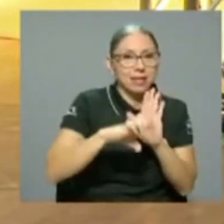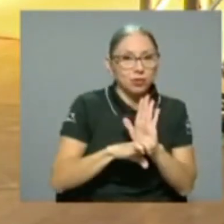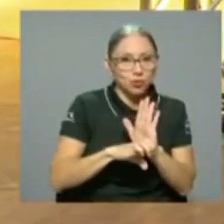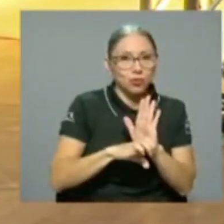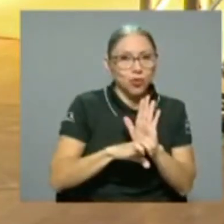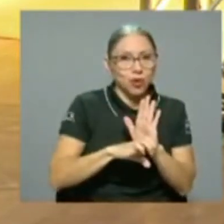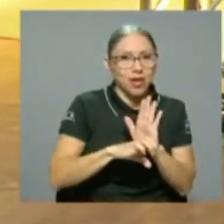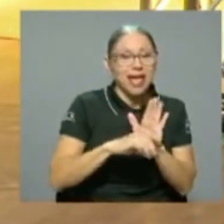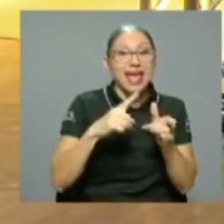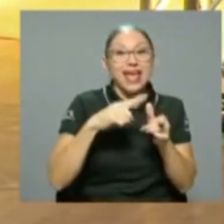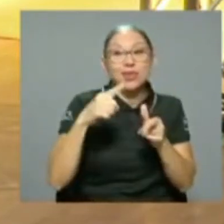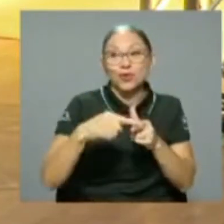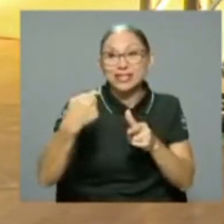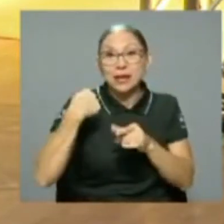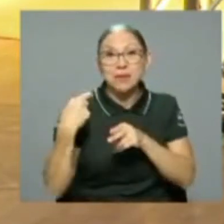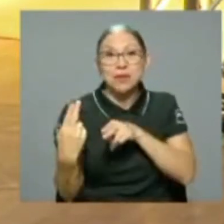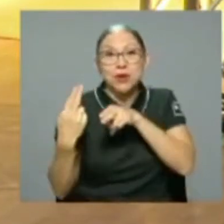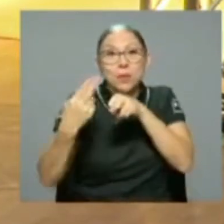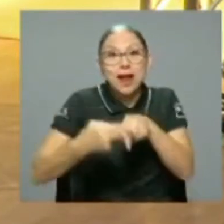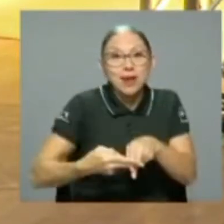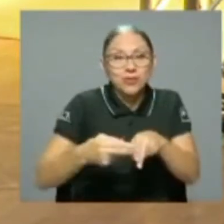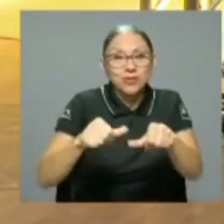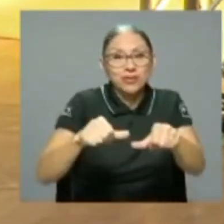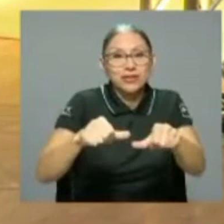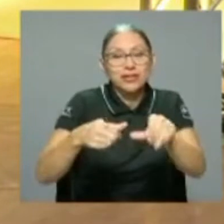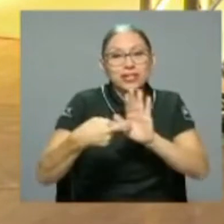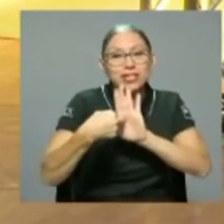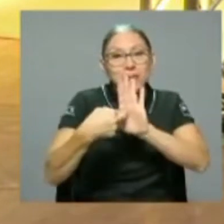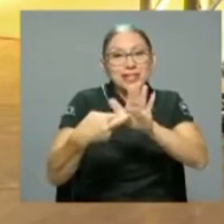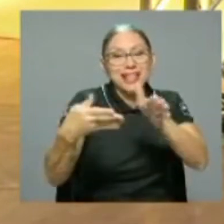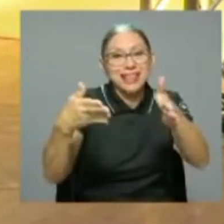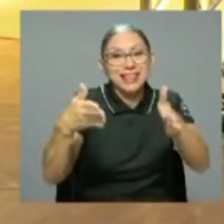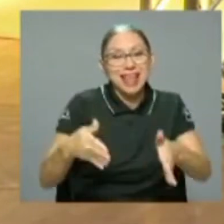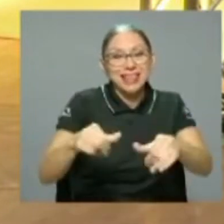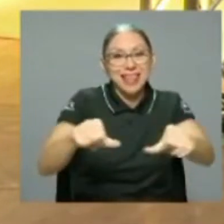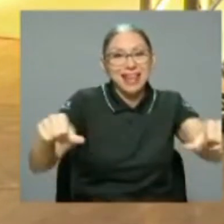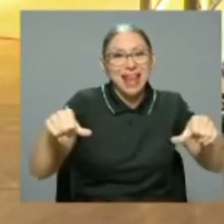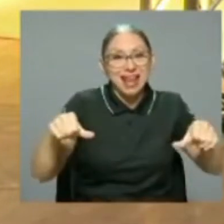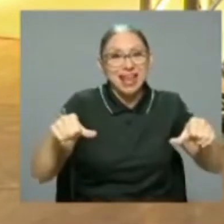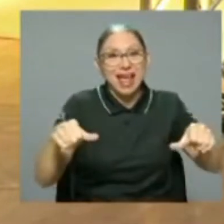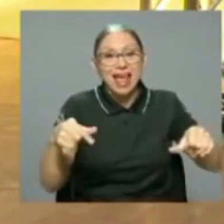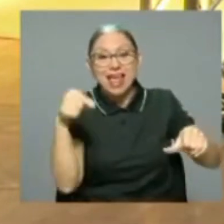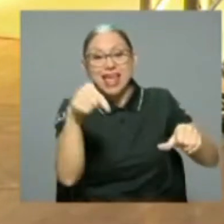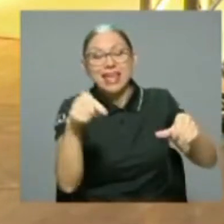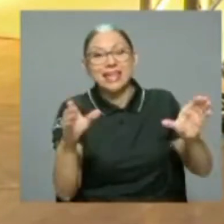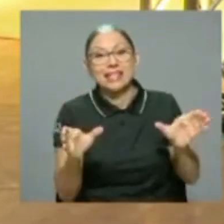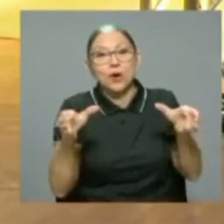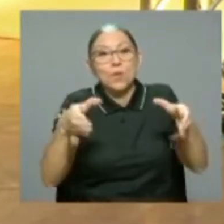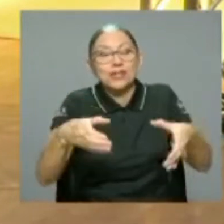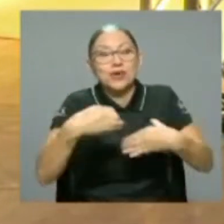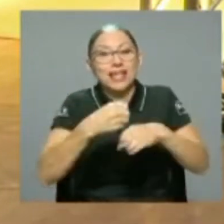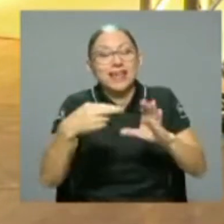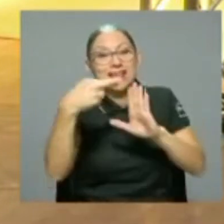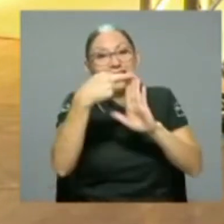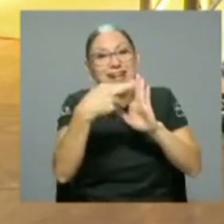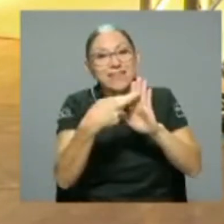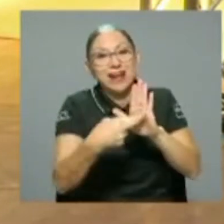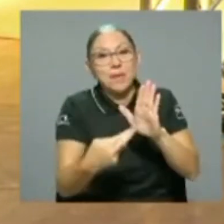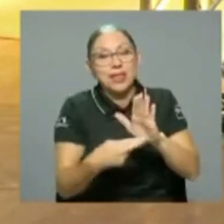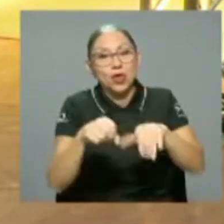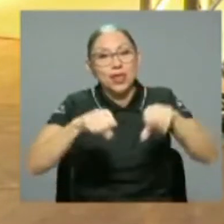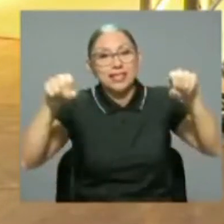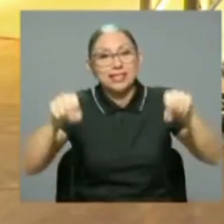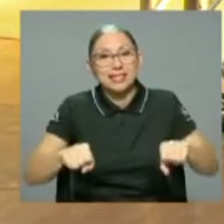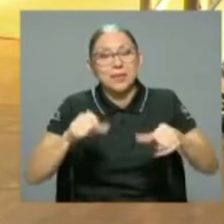me nombraron a mí representante del área en la comisión que iba a hacer el reglamento del sistema de estudios de posgrado